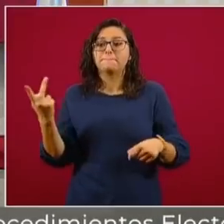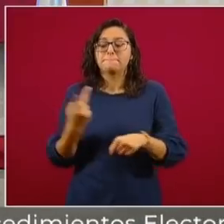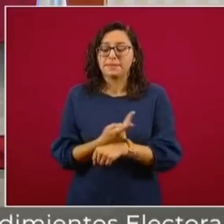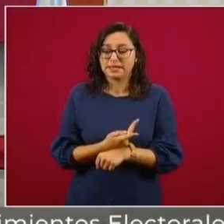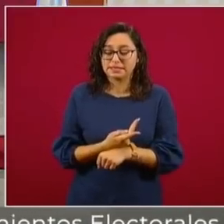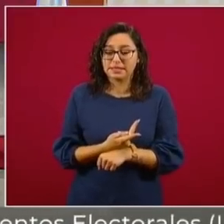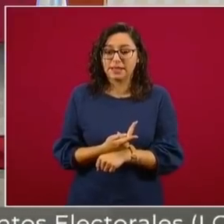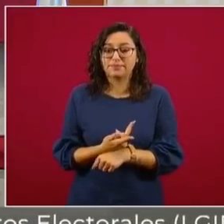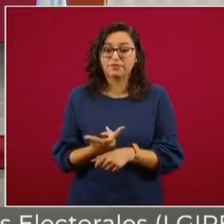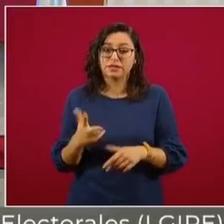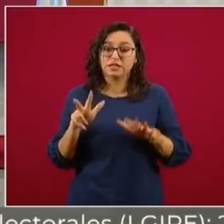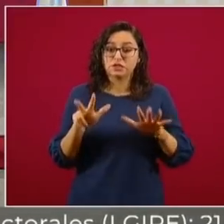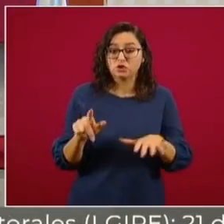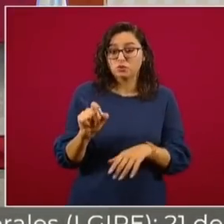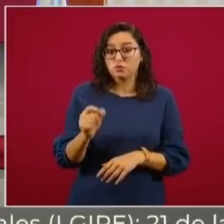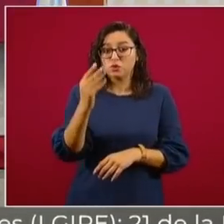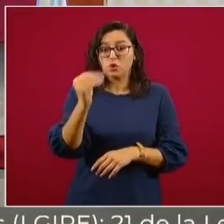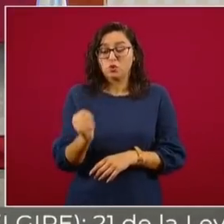18.9 dólares